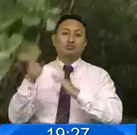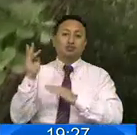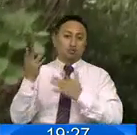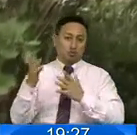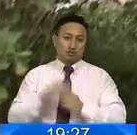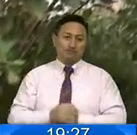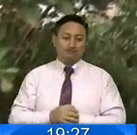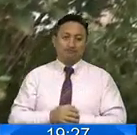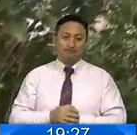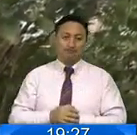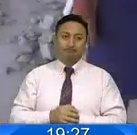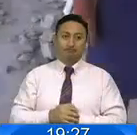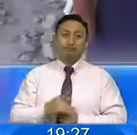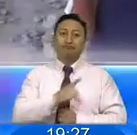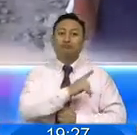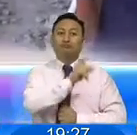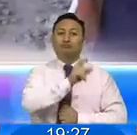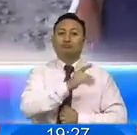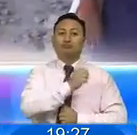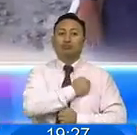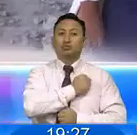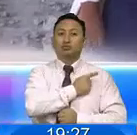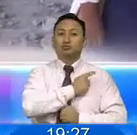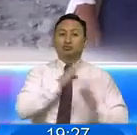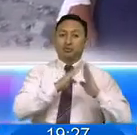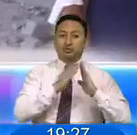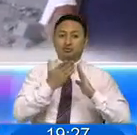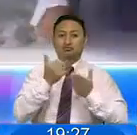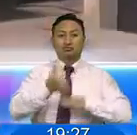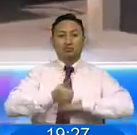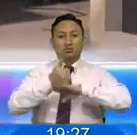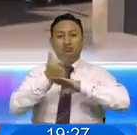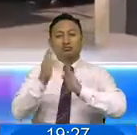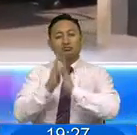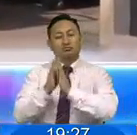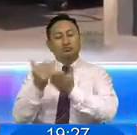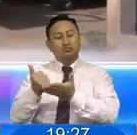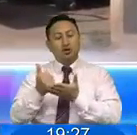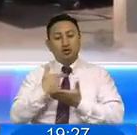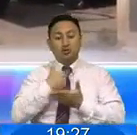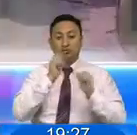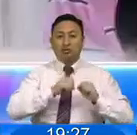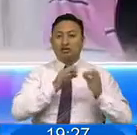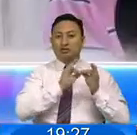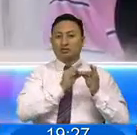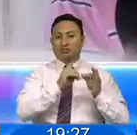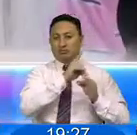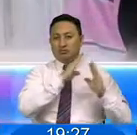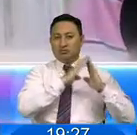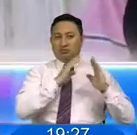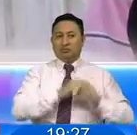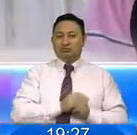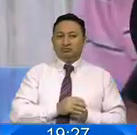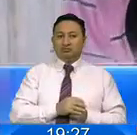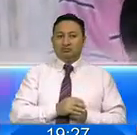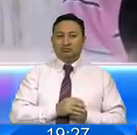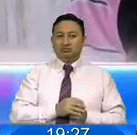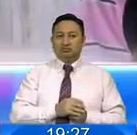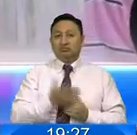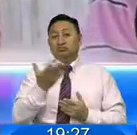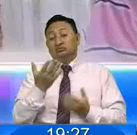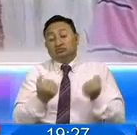Los propietarios de los inmuebles piden a las autoridades una ayuda a fin de recuperar sus casas. Siquiera por ahí, que lo apoyaran,